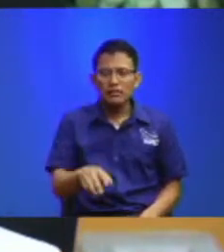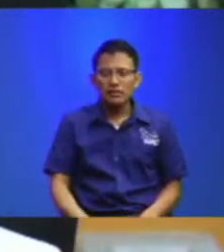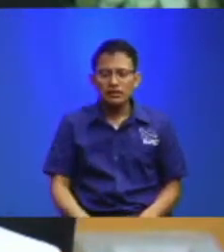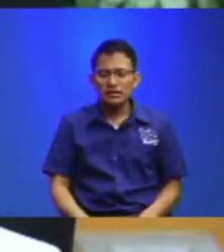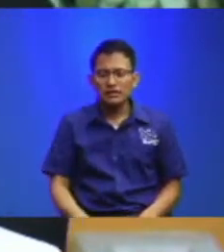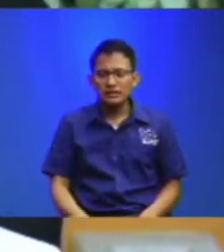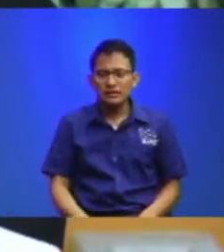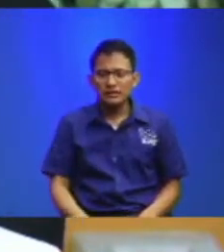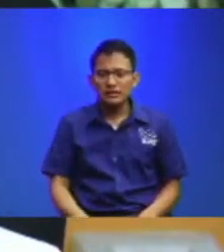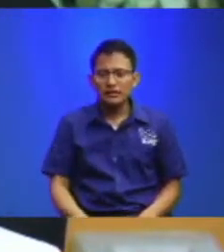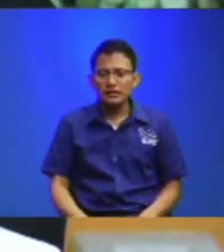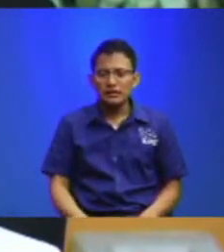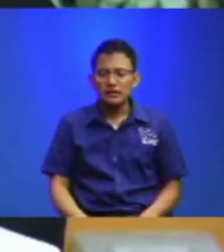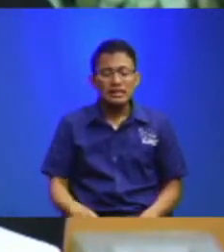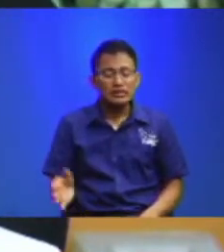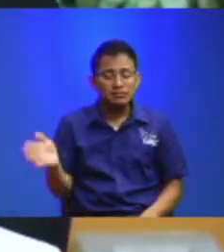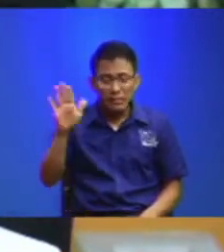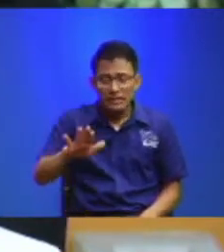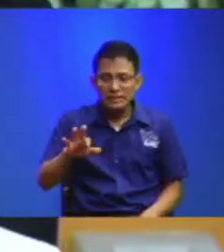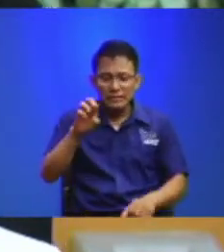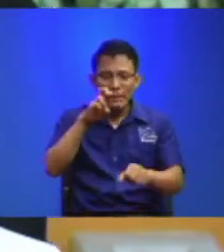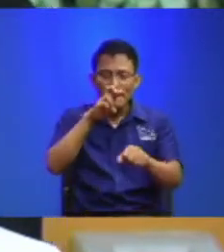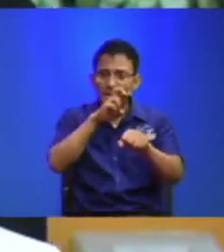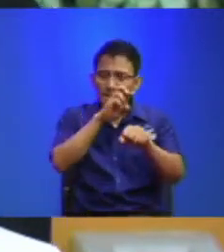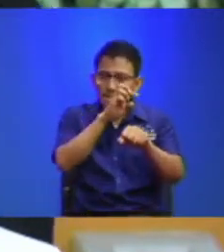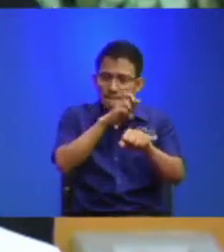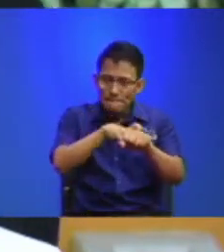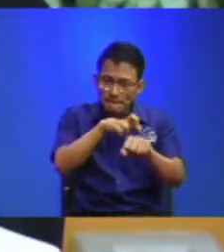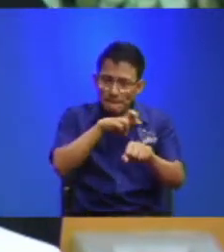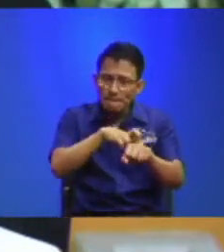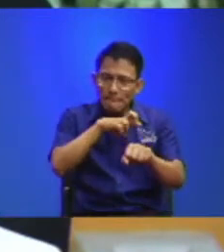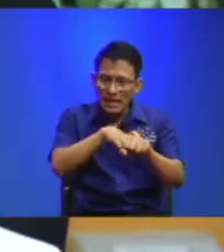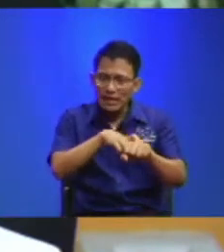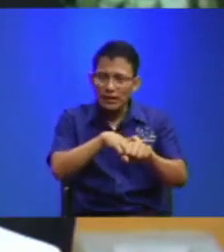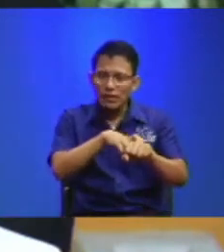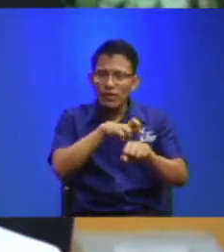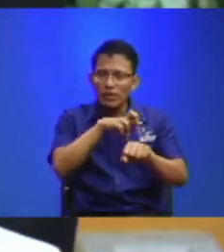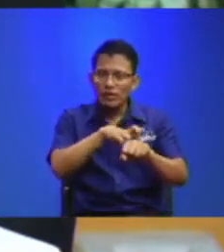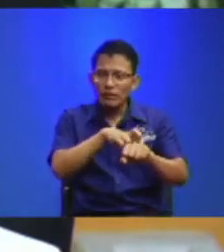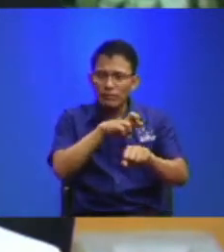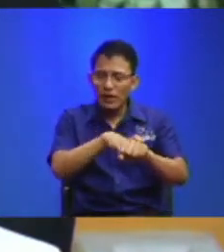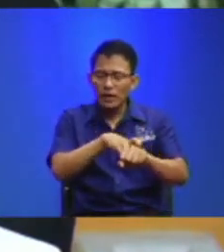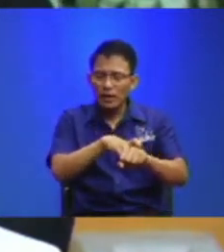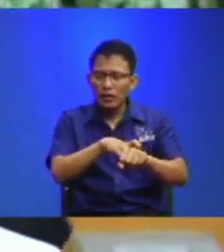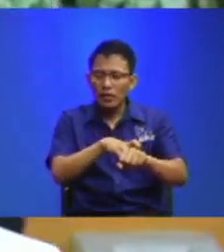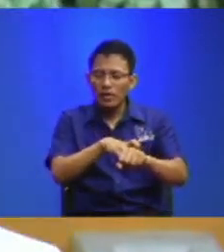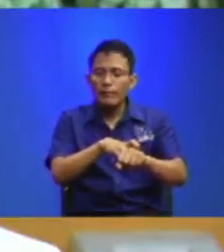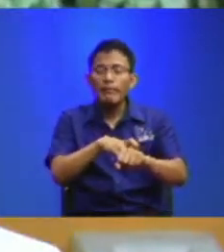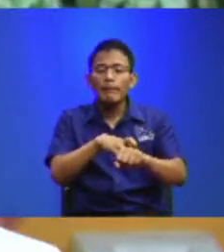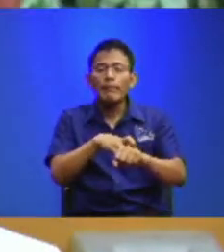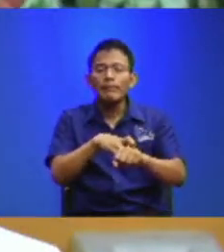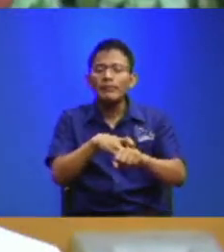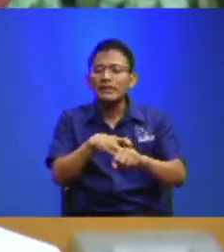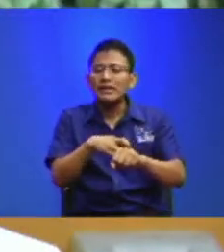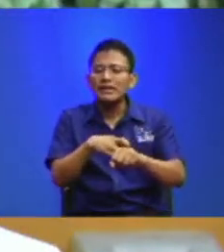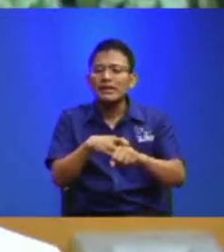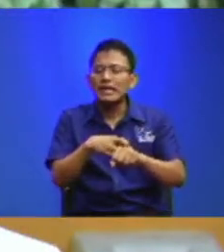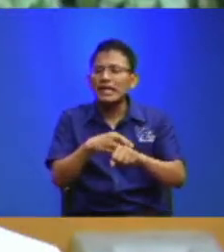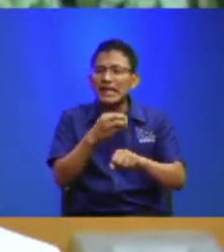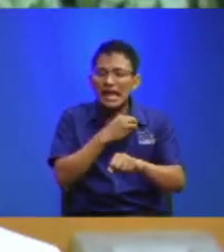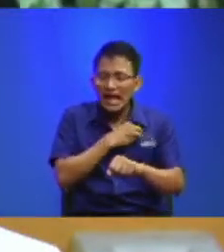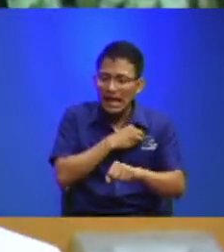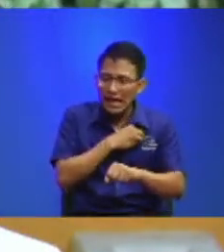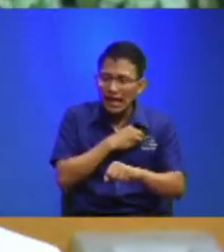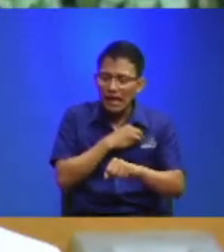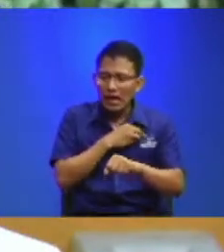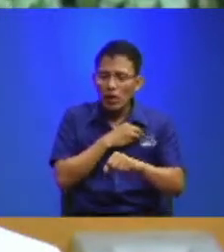lo remacha Pedro cuando pide que haya un apóstol en lugar de Judas, quien dejó ese ministerio, dice, quien